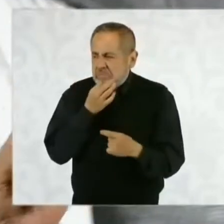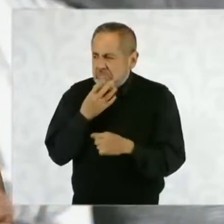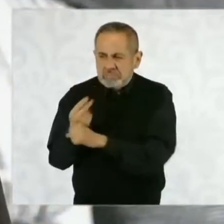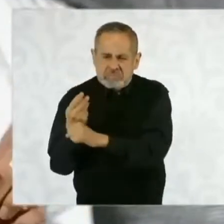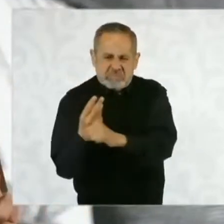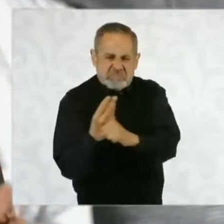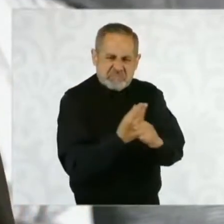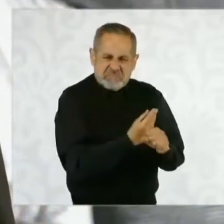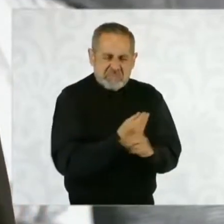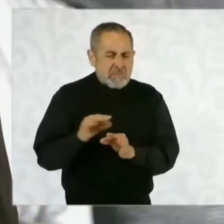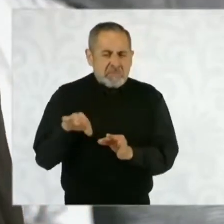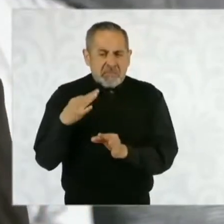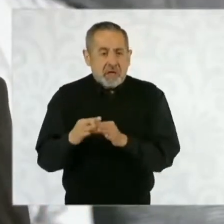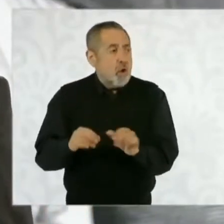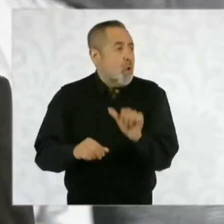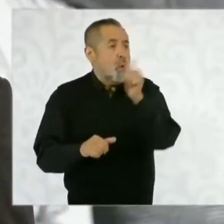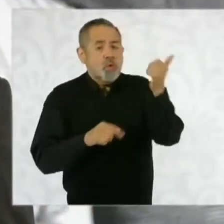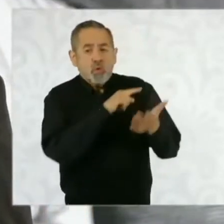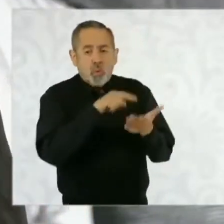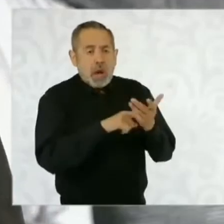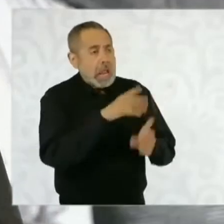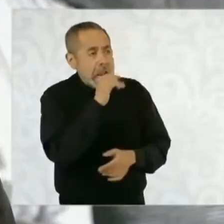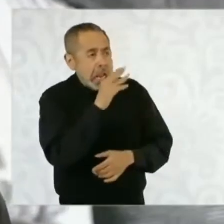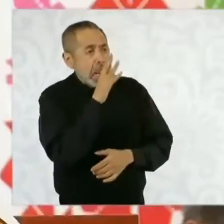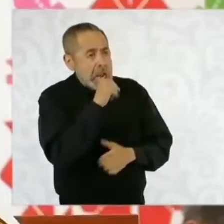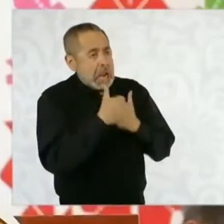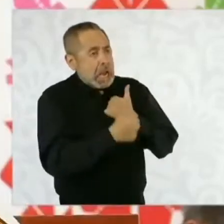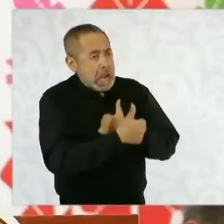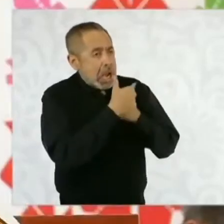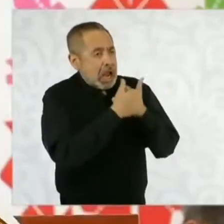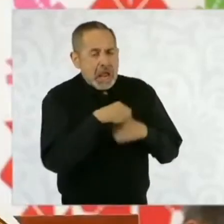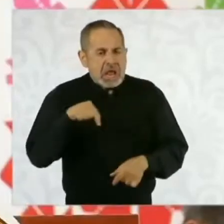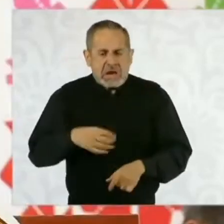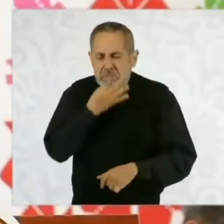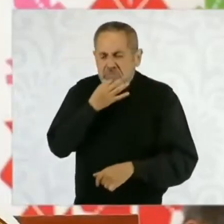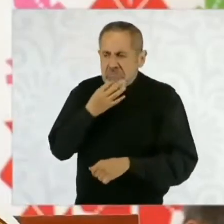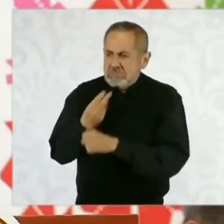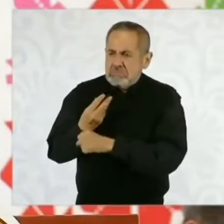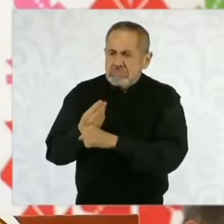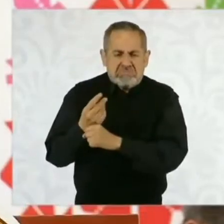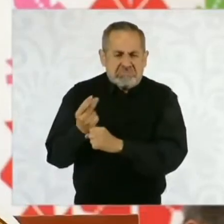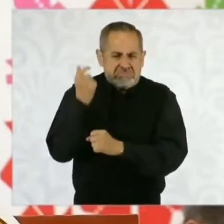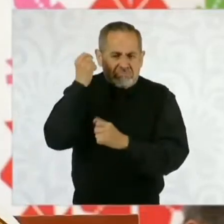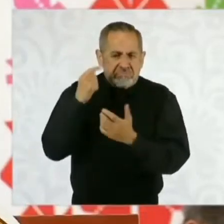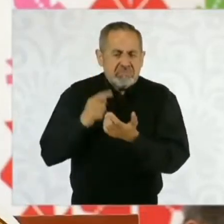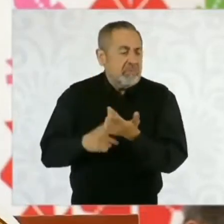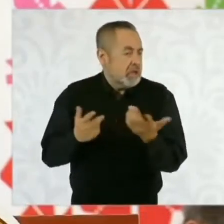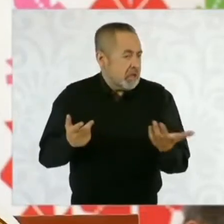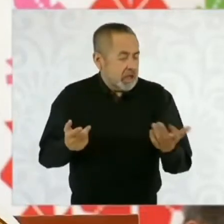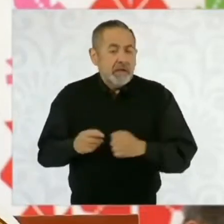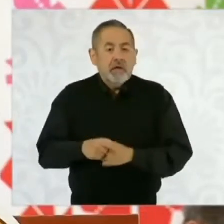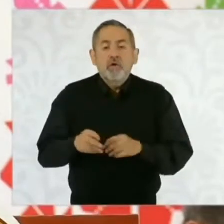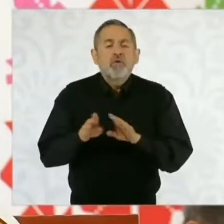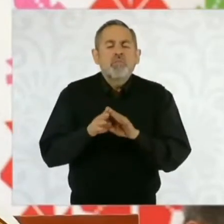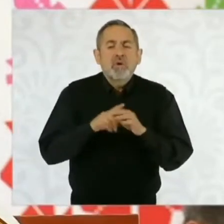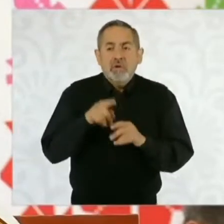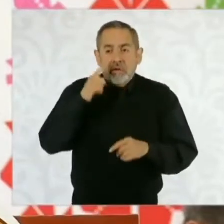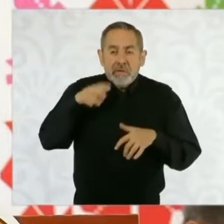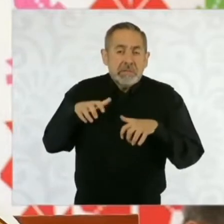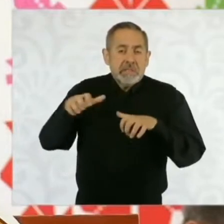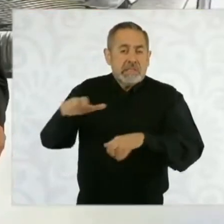lugares no han resuelto? ¿Cómo entender la falta de productividad cuando